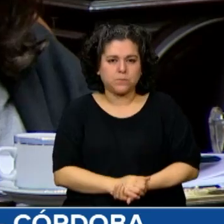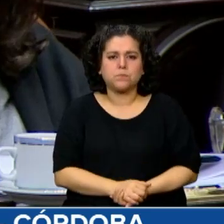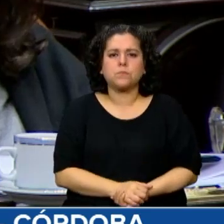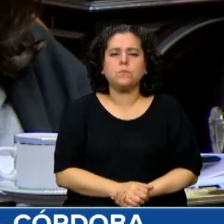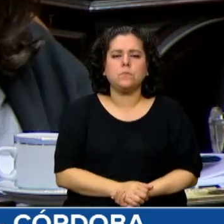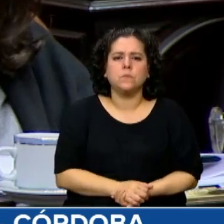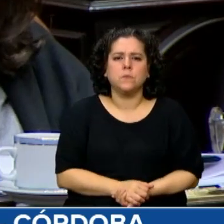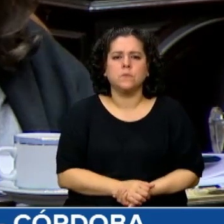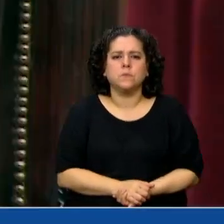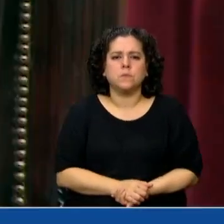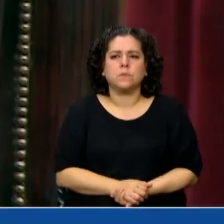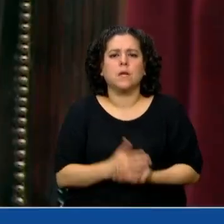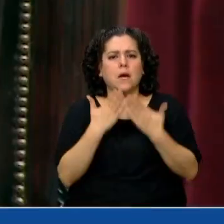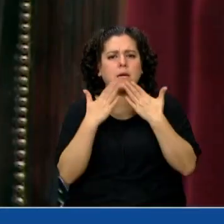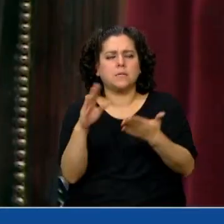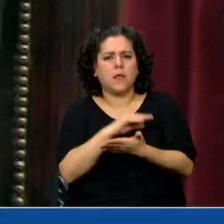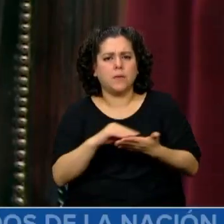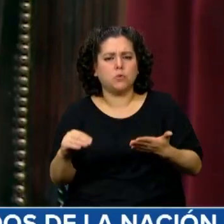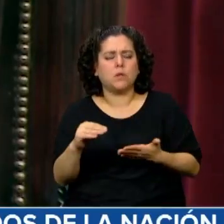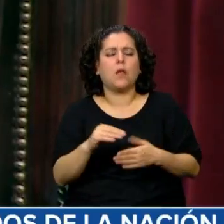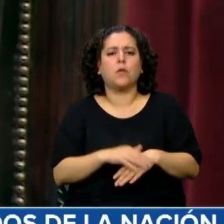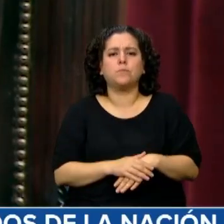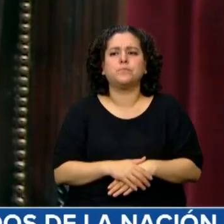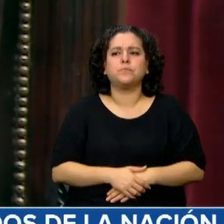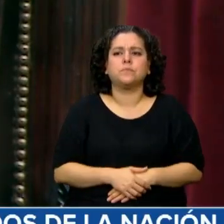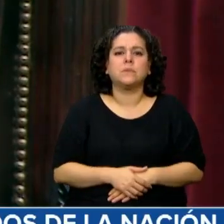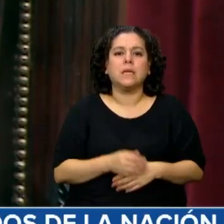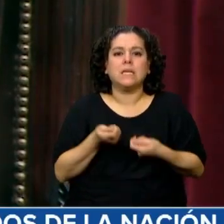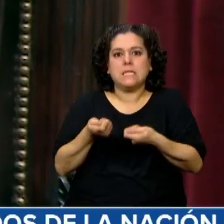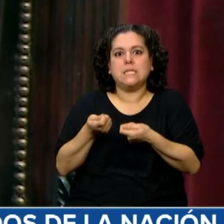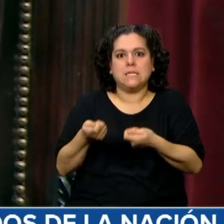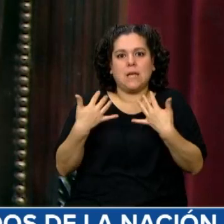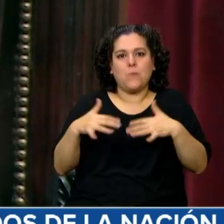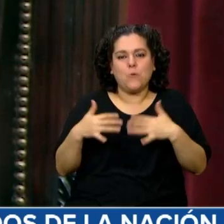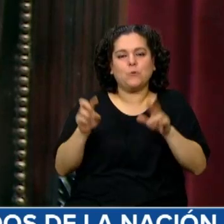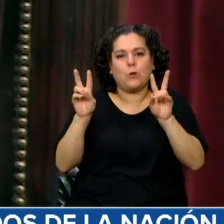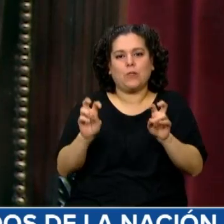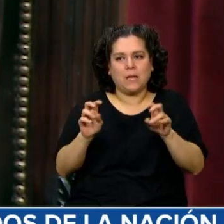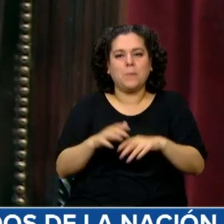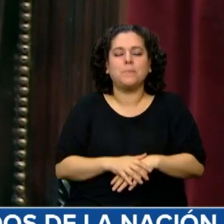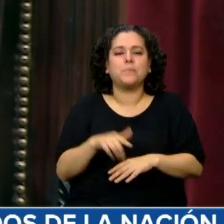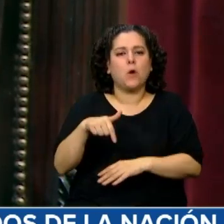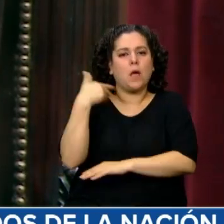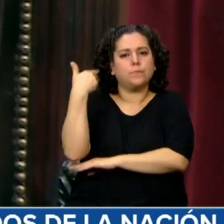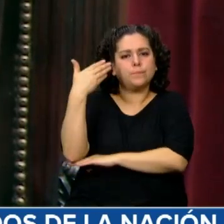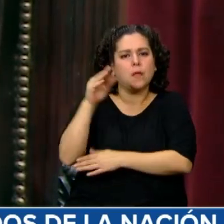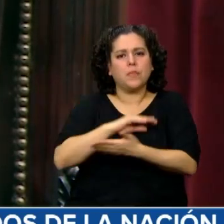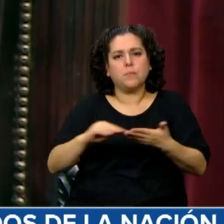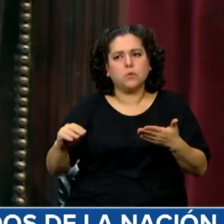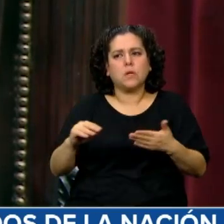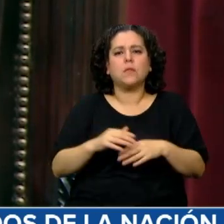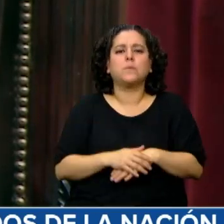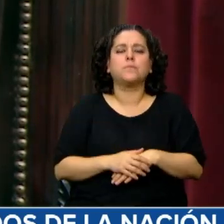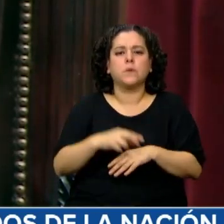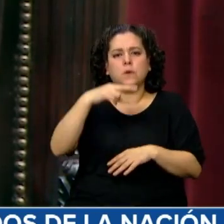gracias. Gracias, diputado Gutiérrez, un insistidor de este tema. En uso de la palabra el diputado